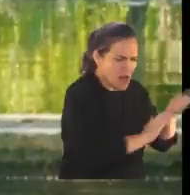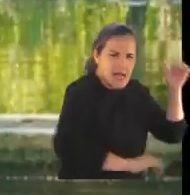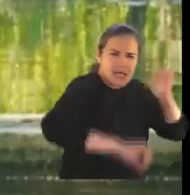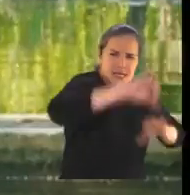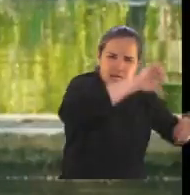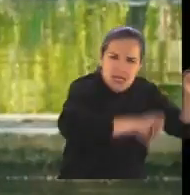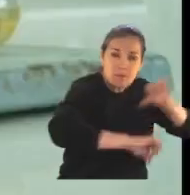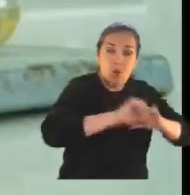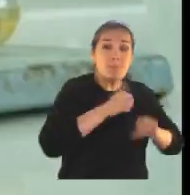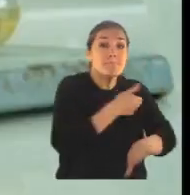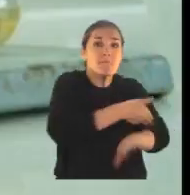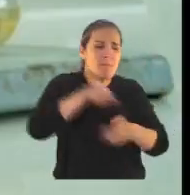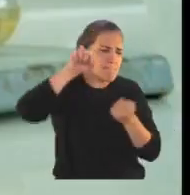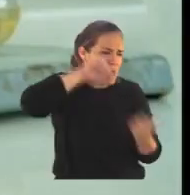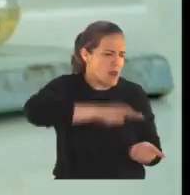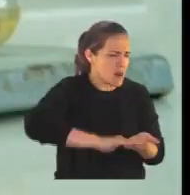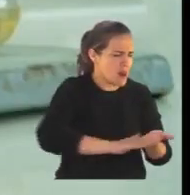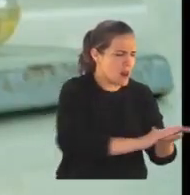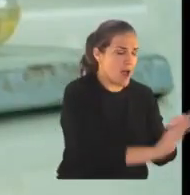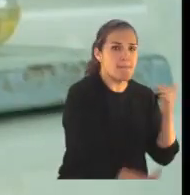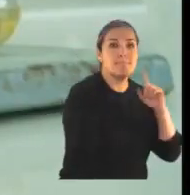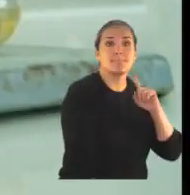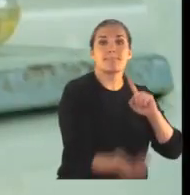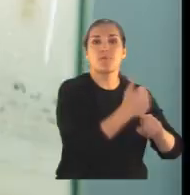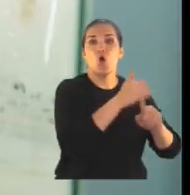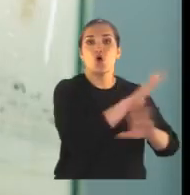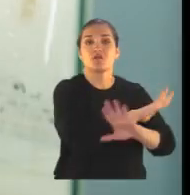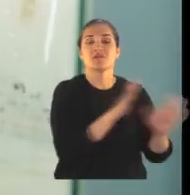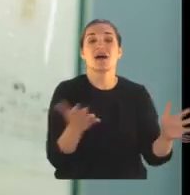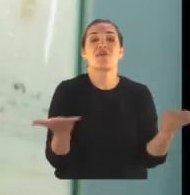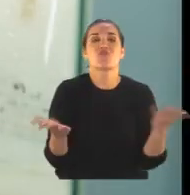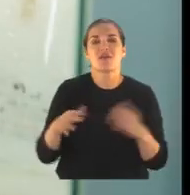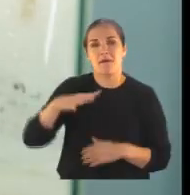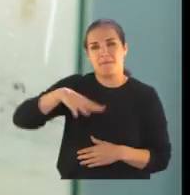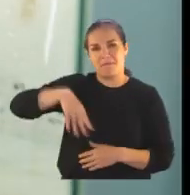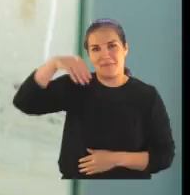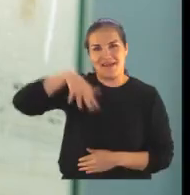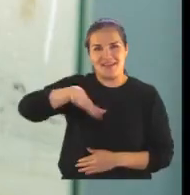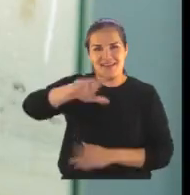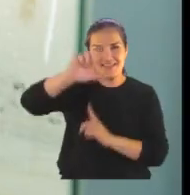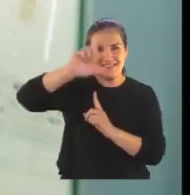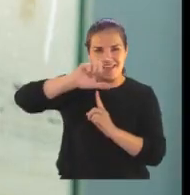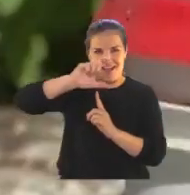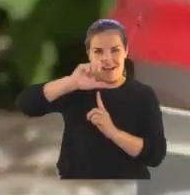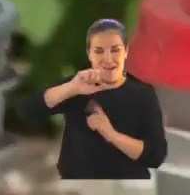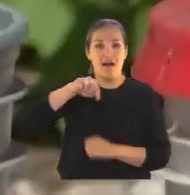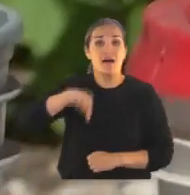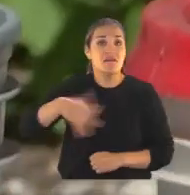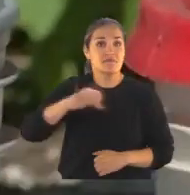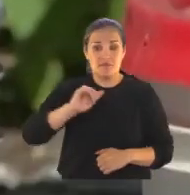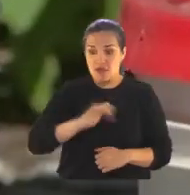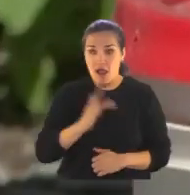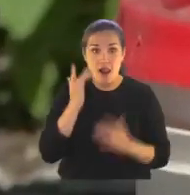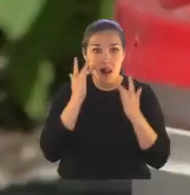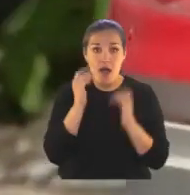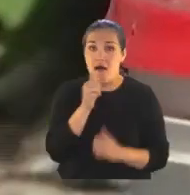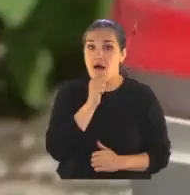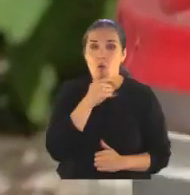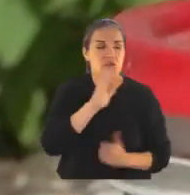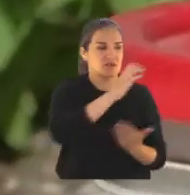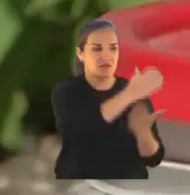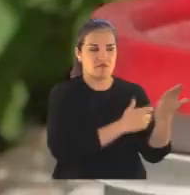químico y de una millonaria inversión, logró lo que parecía imposible en Ciénaga Magdalena, agua potable, como la propia Superservicio lo